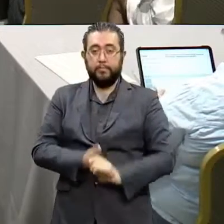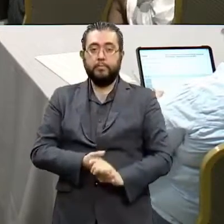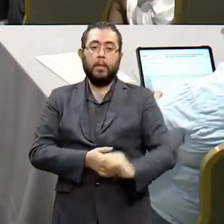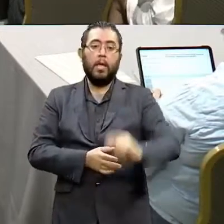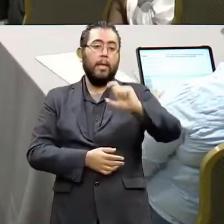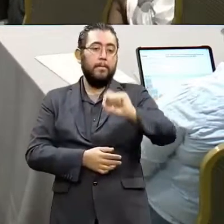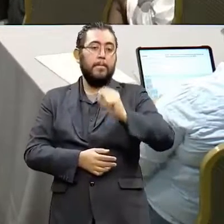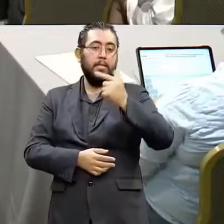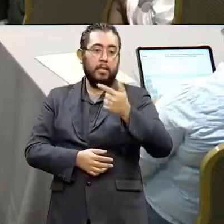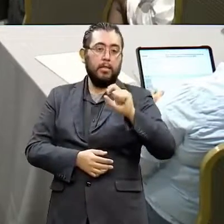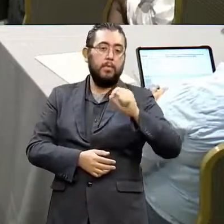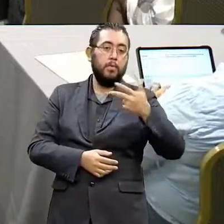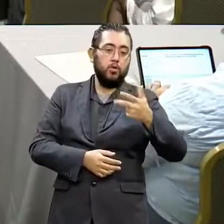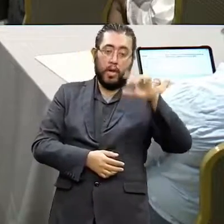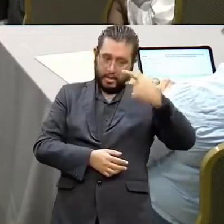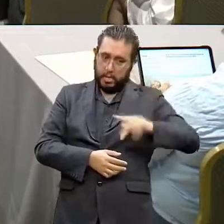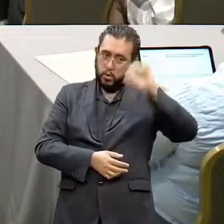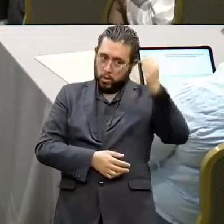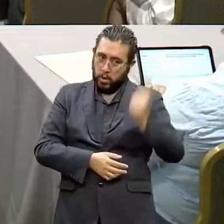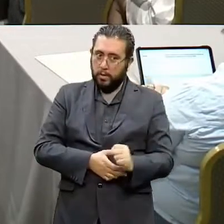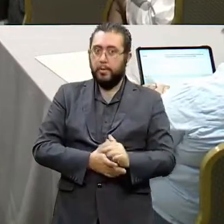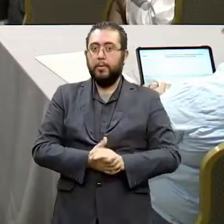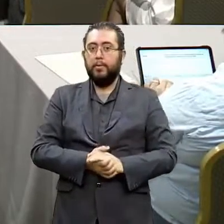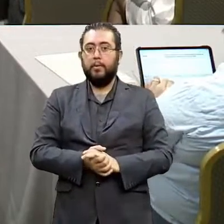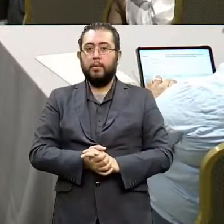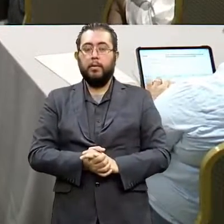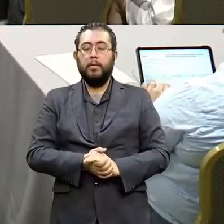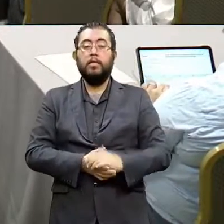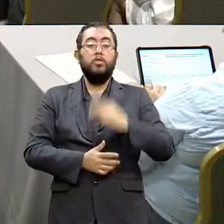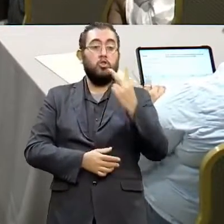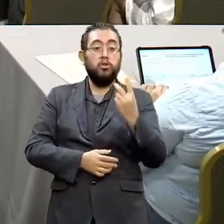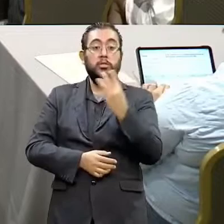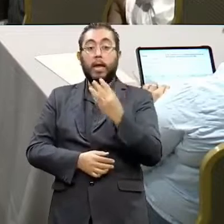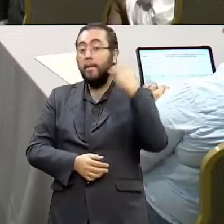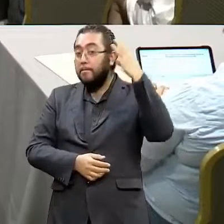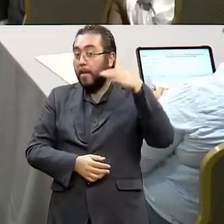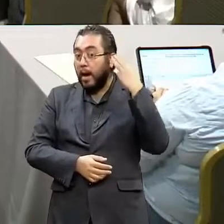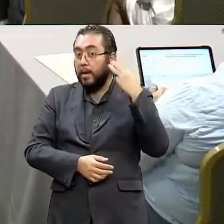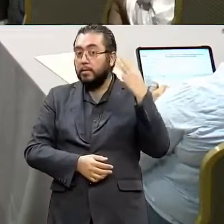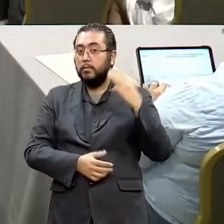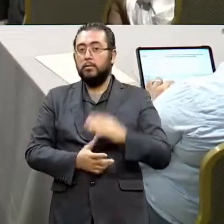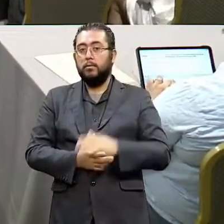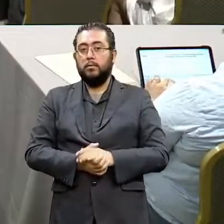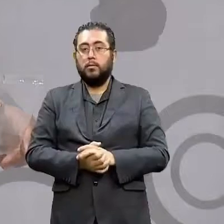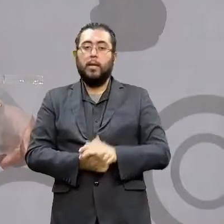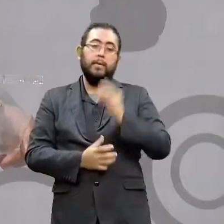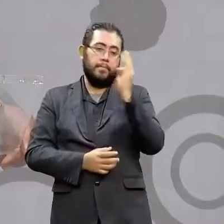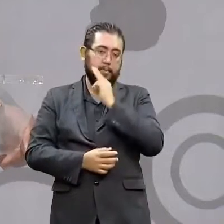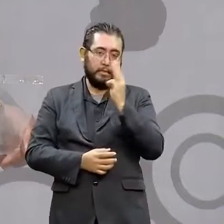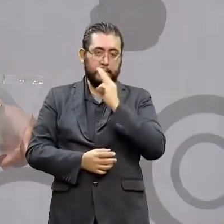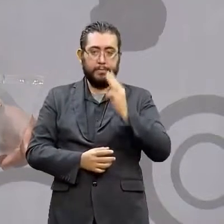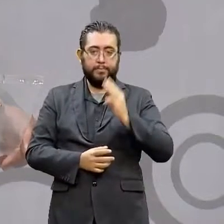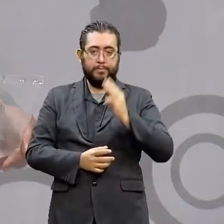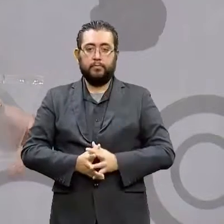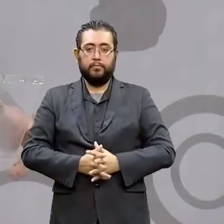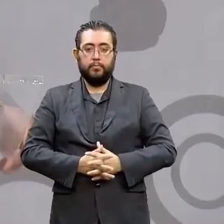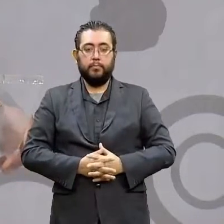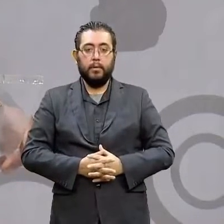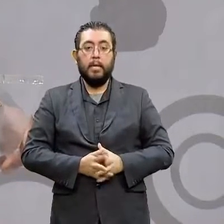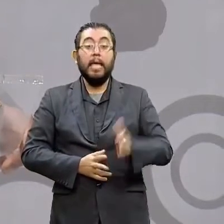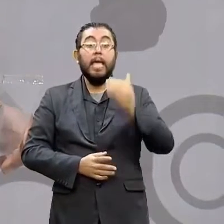28 en Culiacán y estaremos el 2 y 3 de marzo aquí en la ciudad de Mazatlán queremos